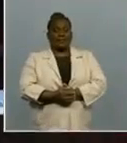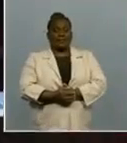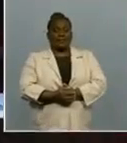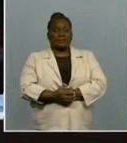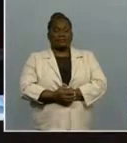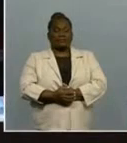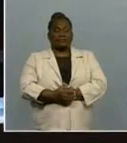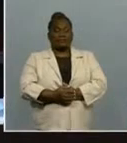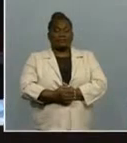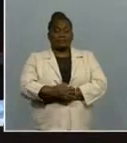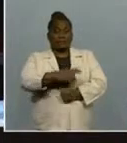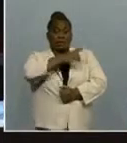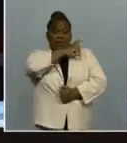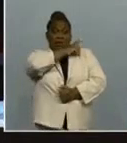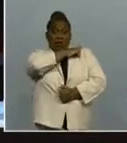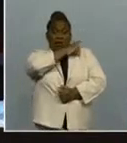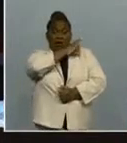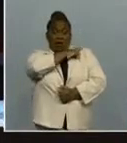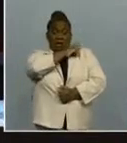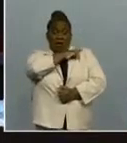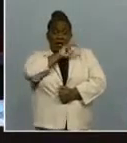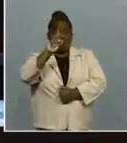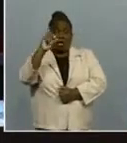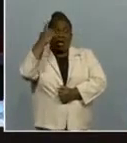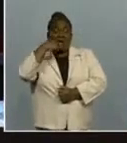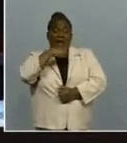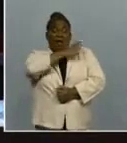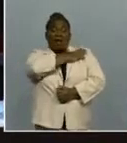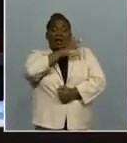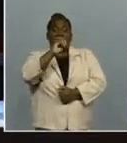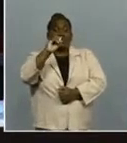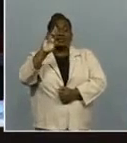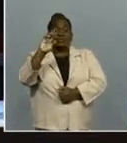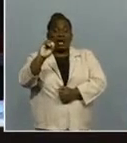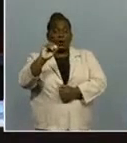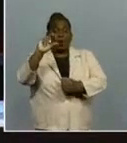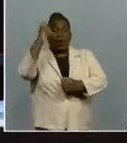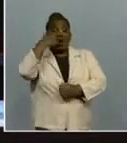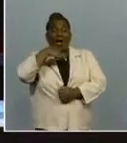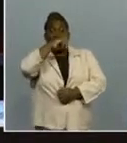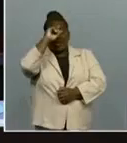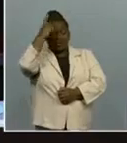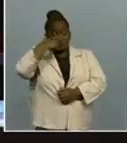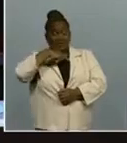general de división el pasado alba de casas